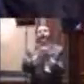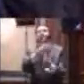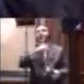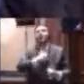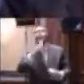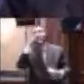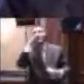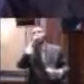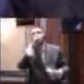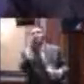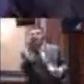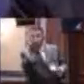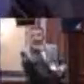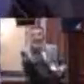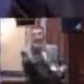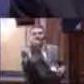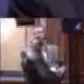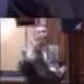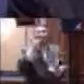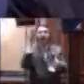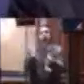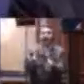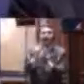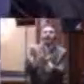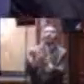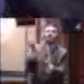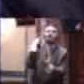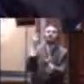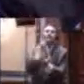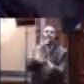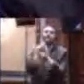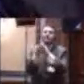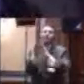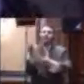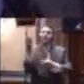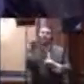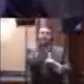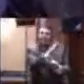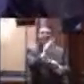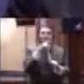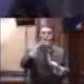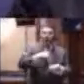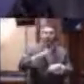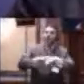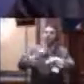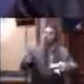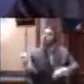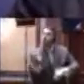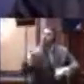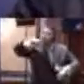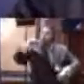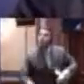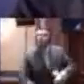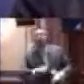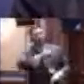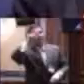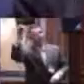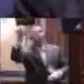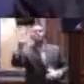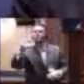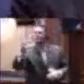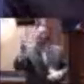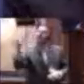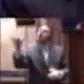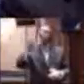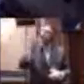demandas. No todas son urgentes. Puede ser que todas sean importantes, pero